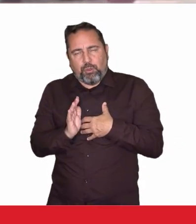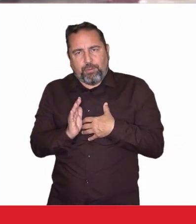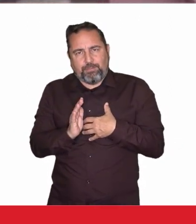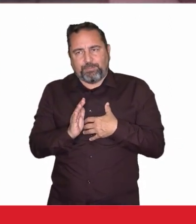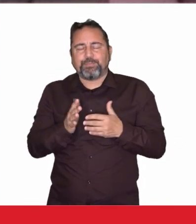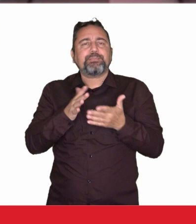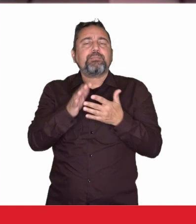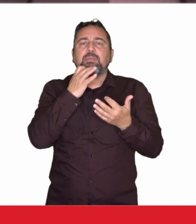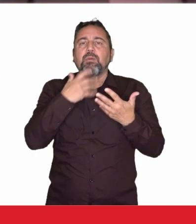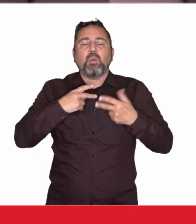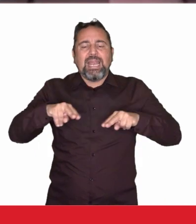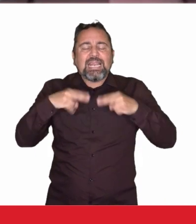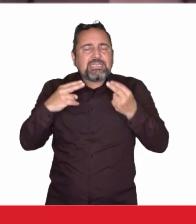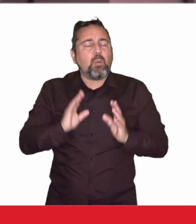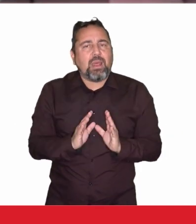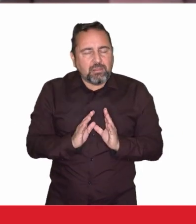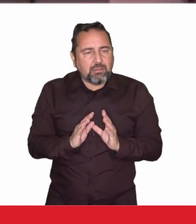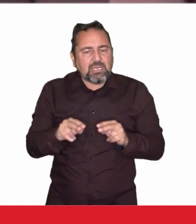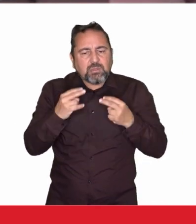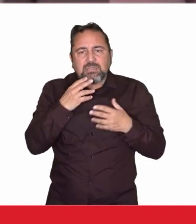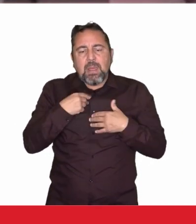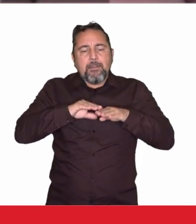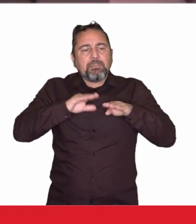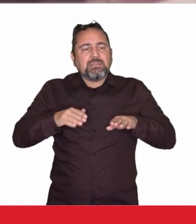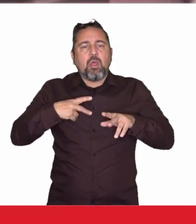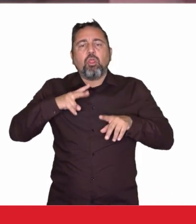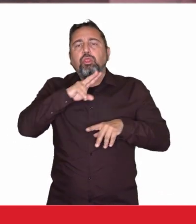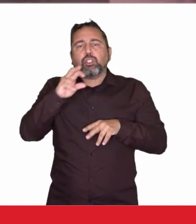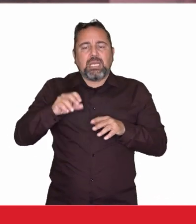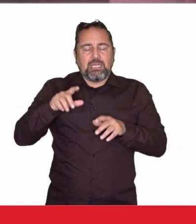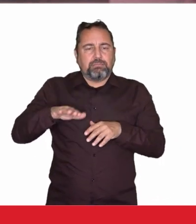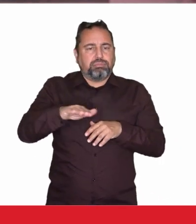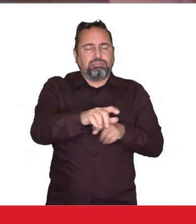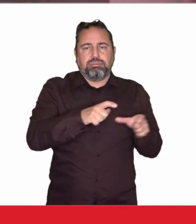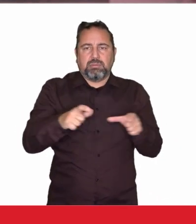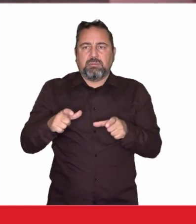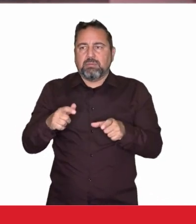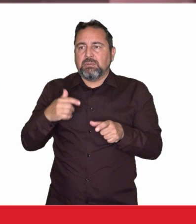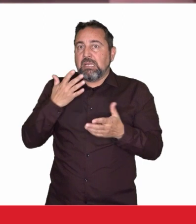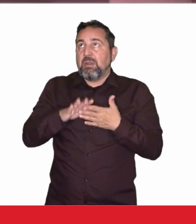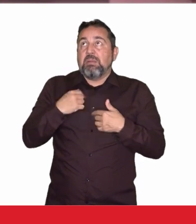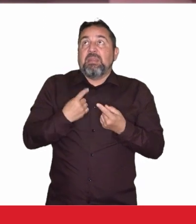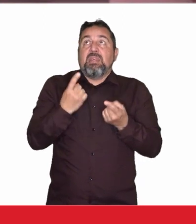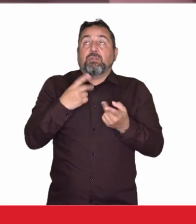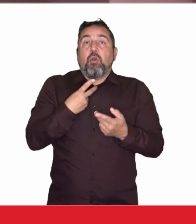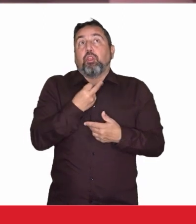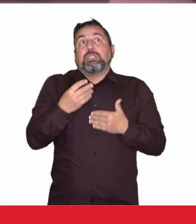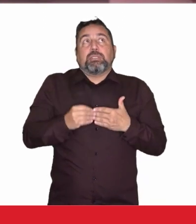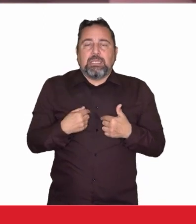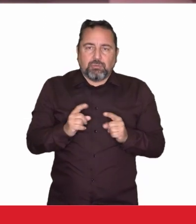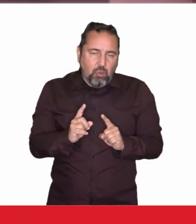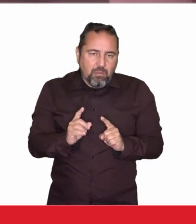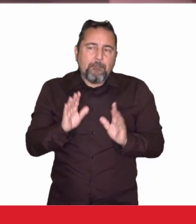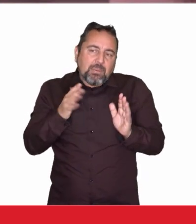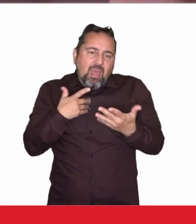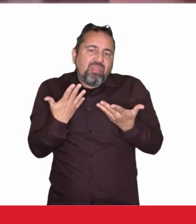producción. Es decir, si monto un restaurante con 200 mesas, pues hombre, igual el primer día no tengo 200